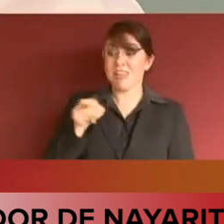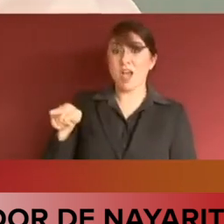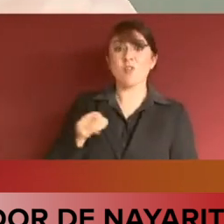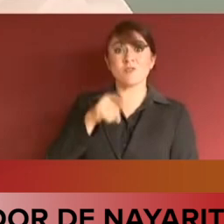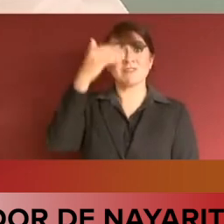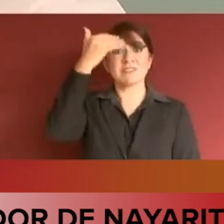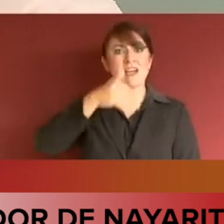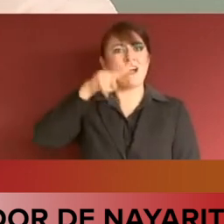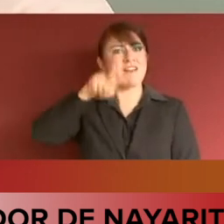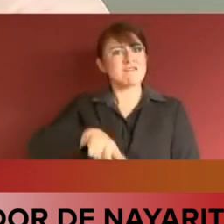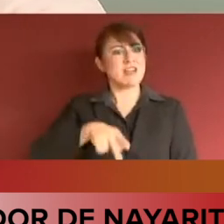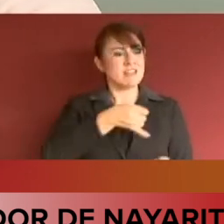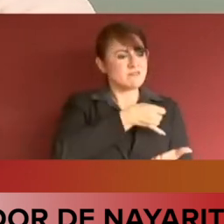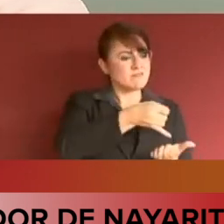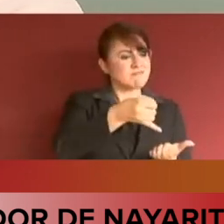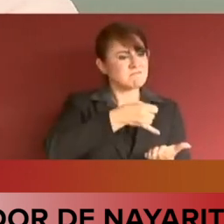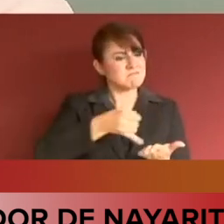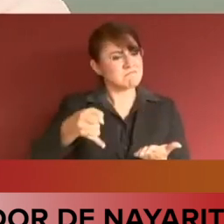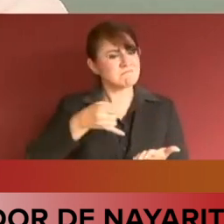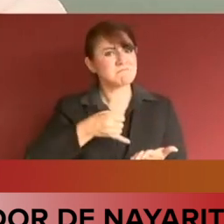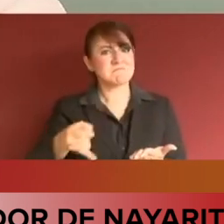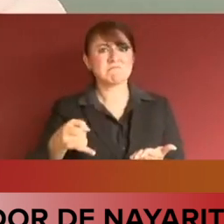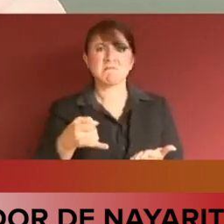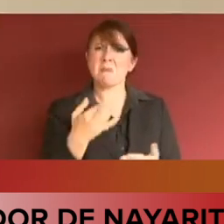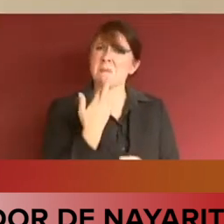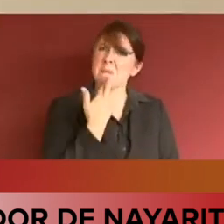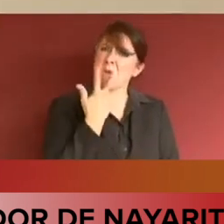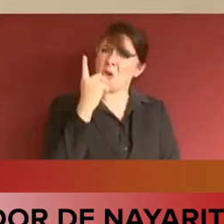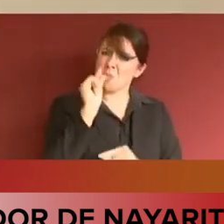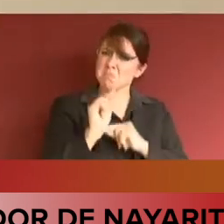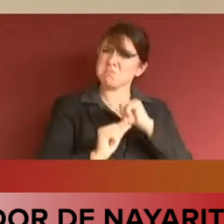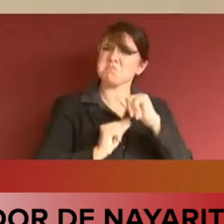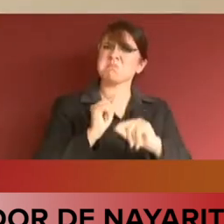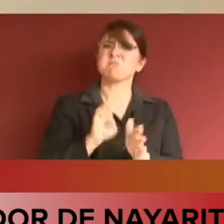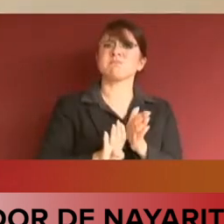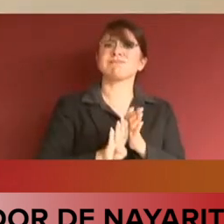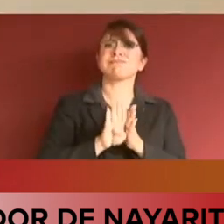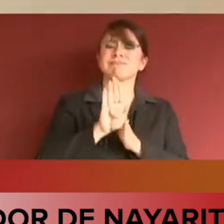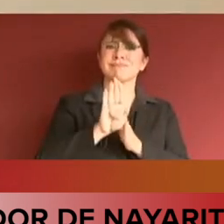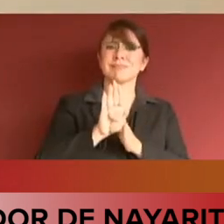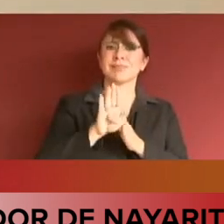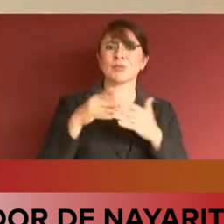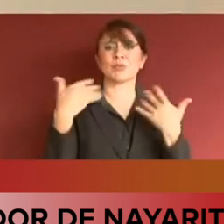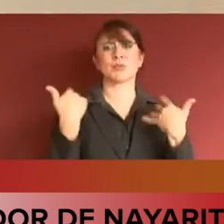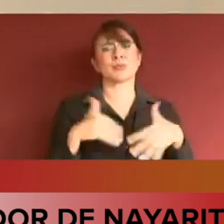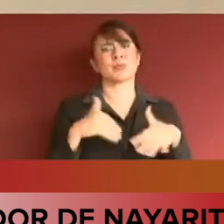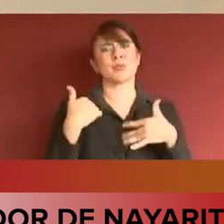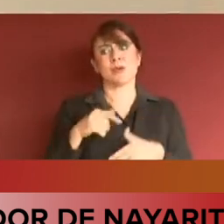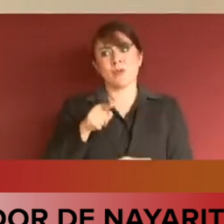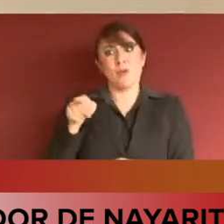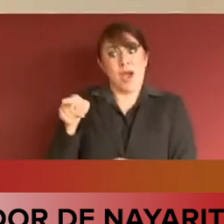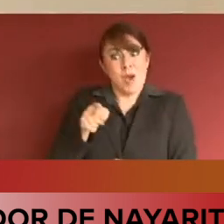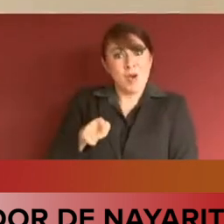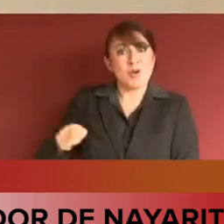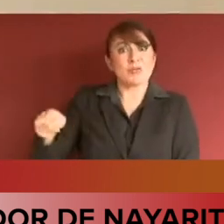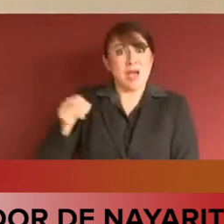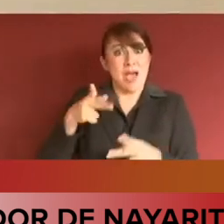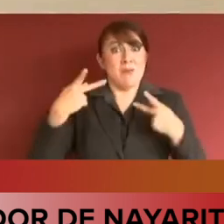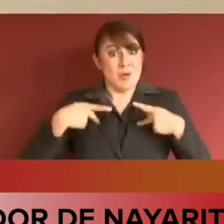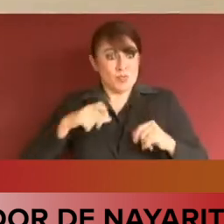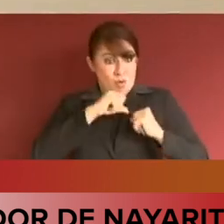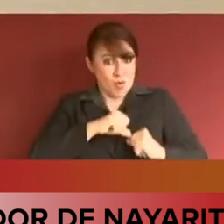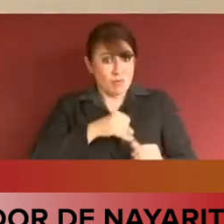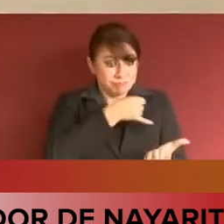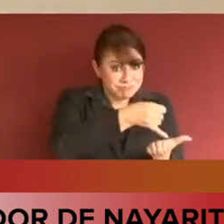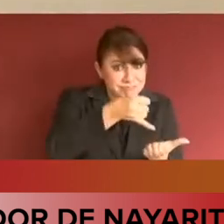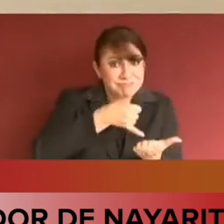con la certeza de que les irá mejor, y como bien dicen, cuando a los campesinos les va bien, nos va bien a